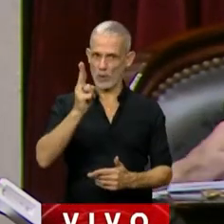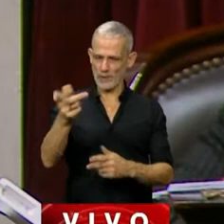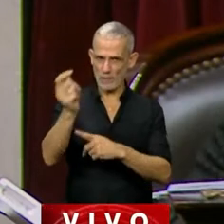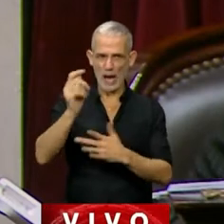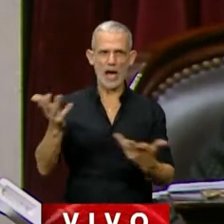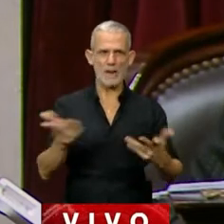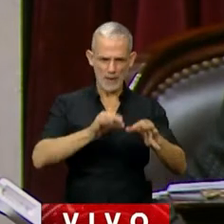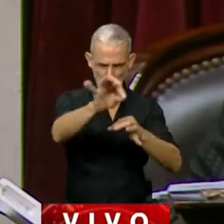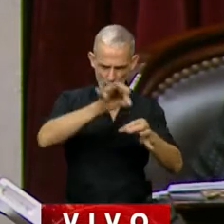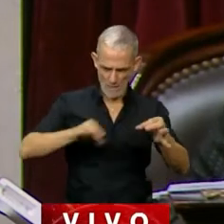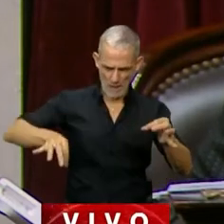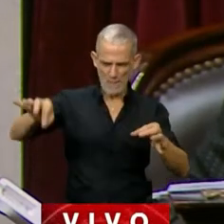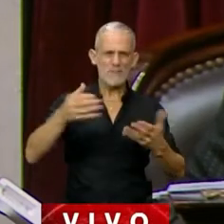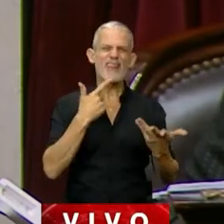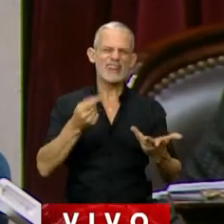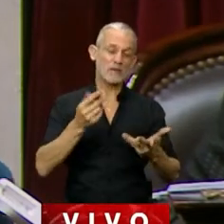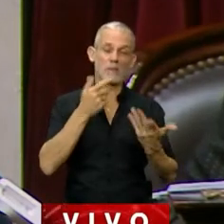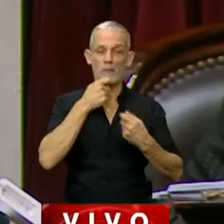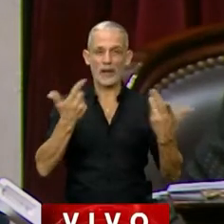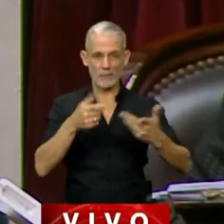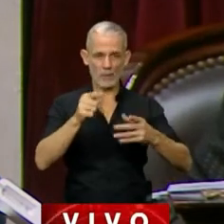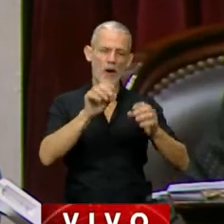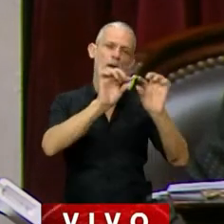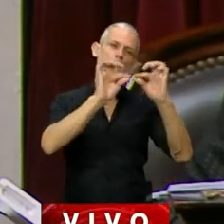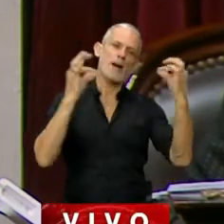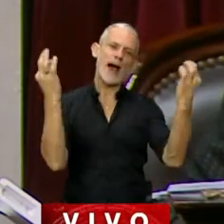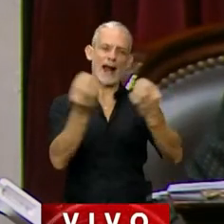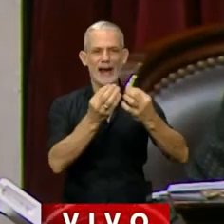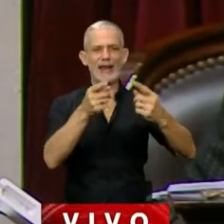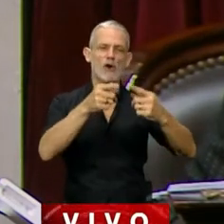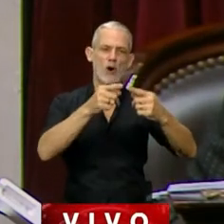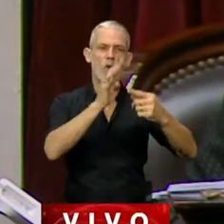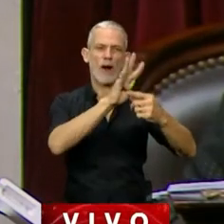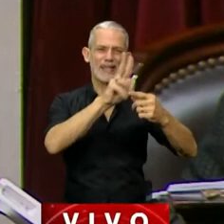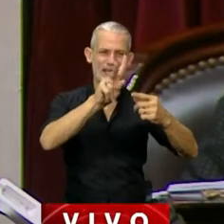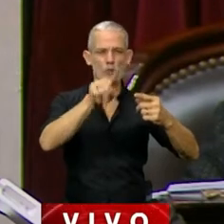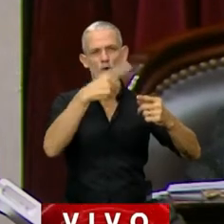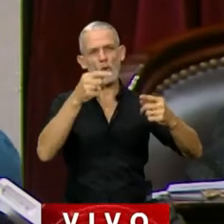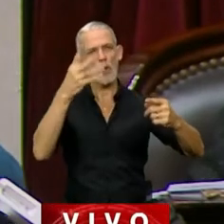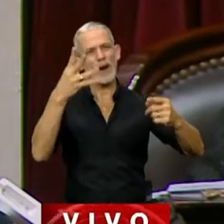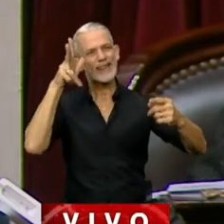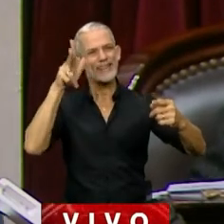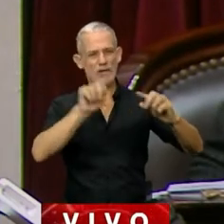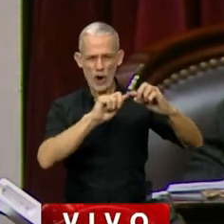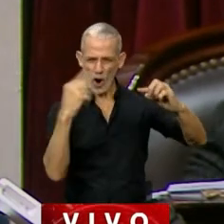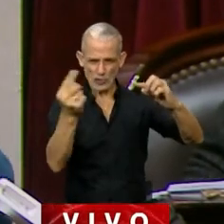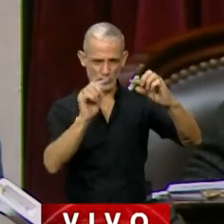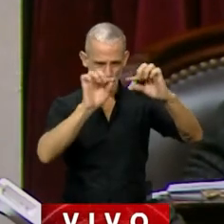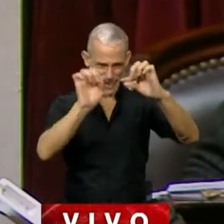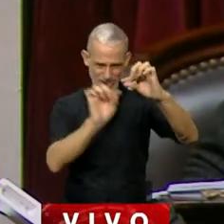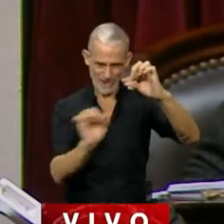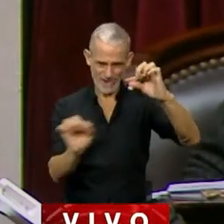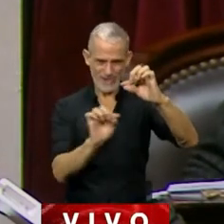ahí nos daba las medidas, ¿no? Decía, la zona está entre el paralelo 41 y el paralelo 48, cuando el proyecto de